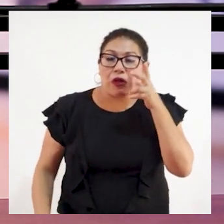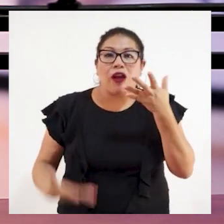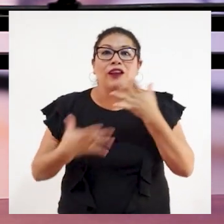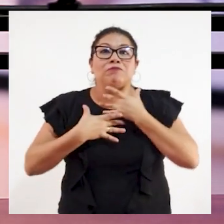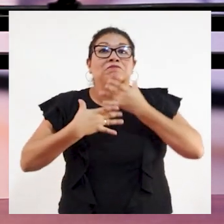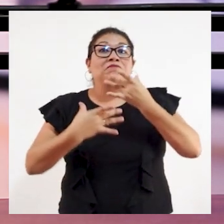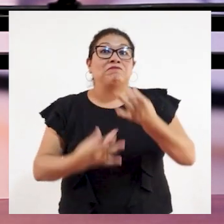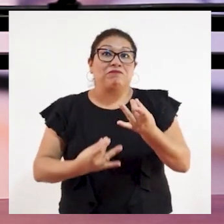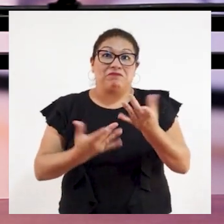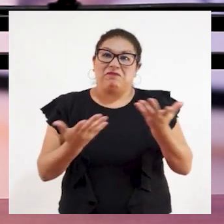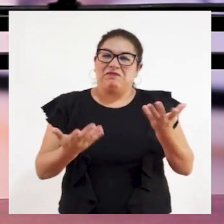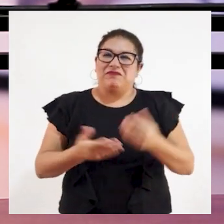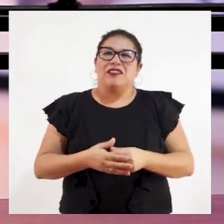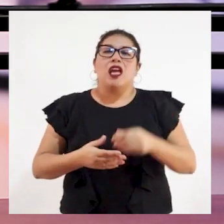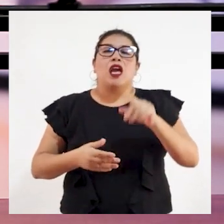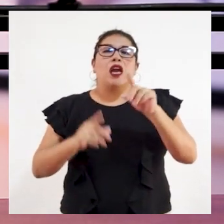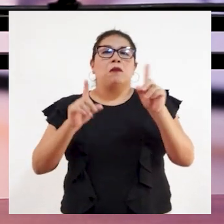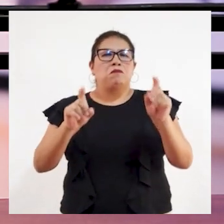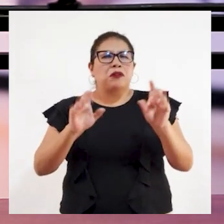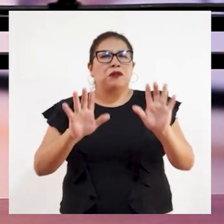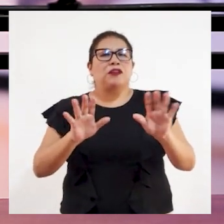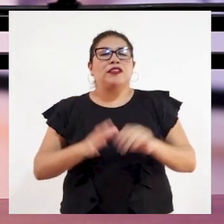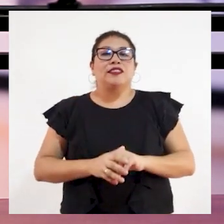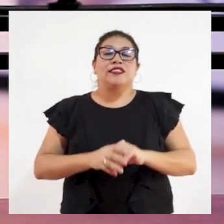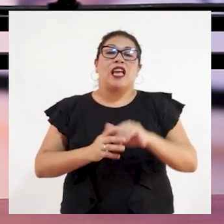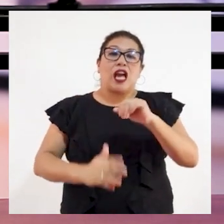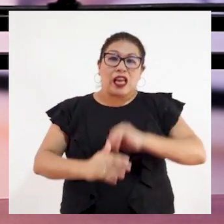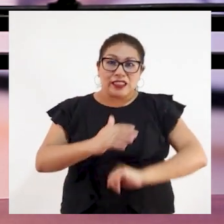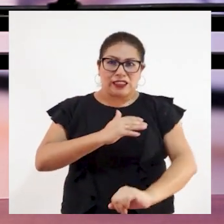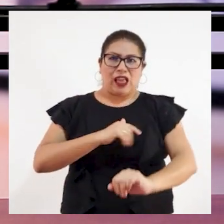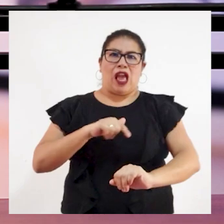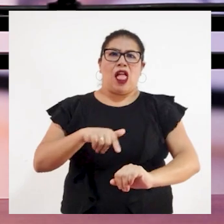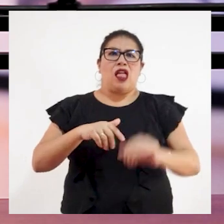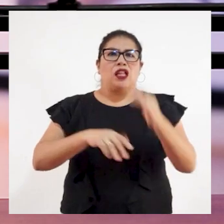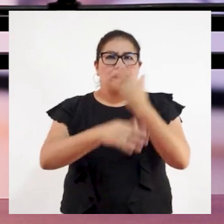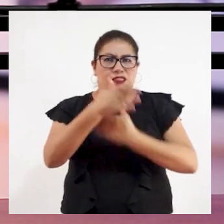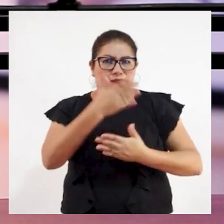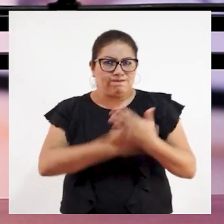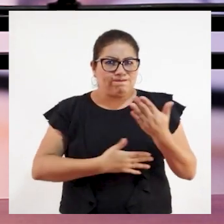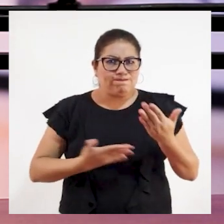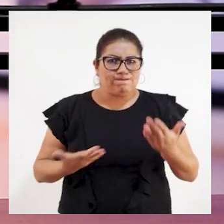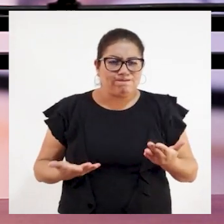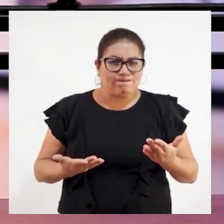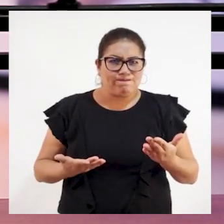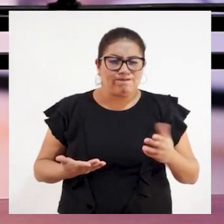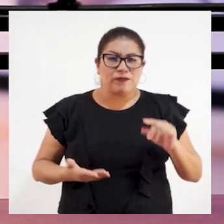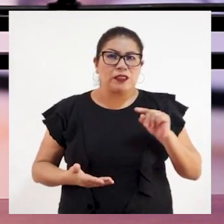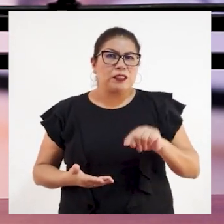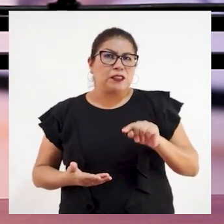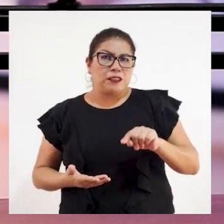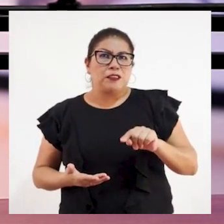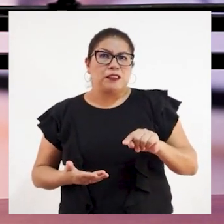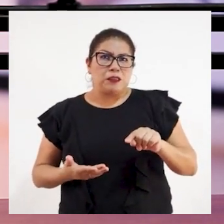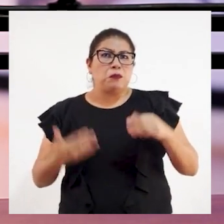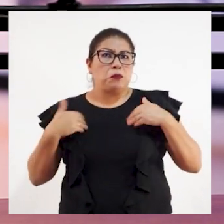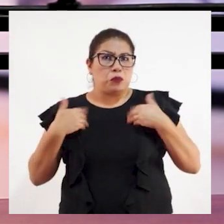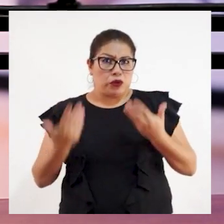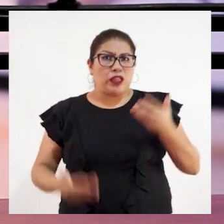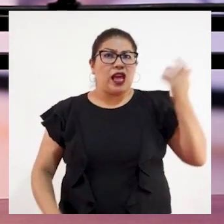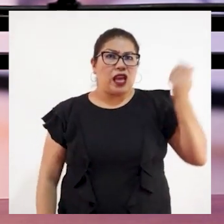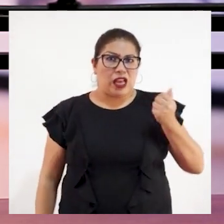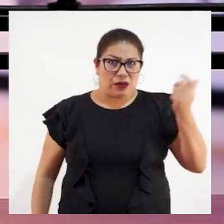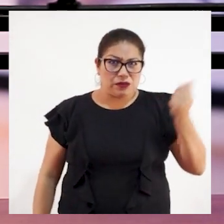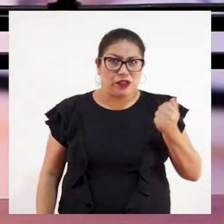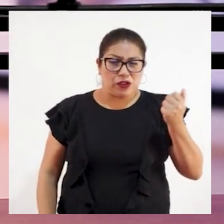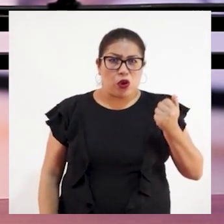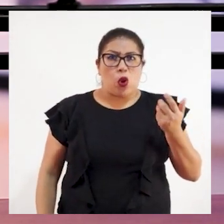interesante. Nuestros hijos con discapacidad, los niños que tienen discapacidad, son acreedores a una